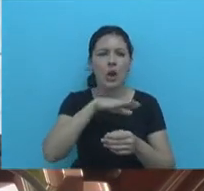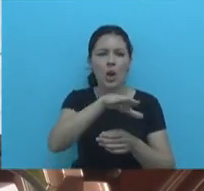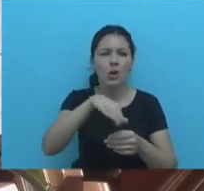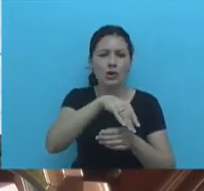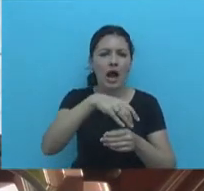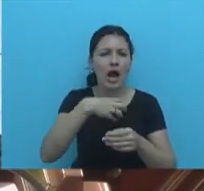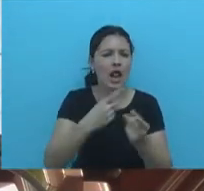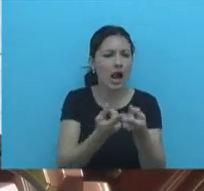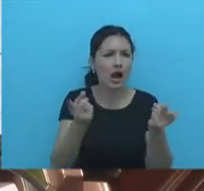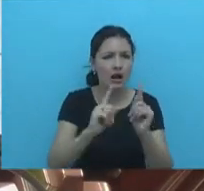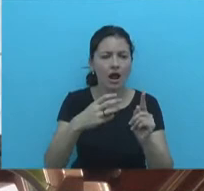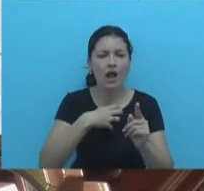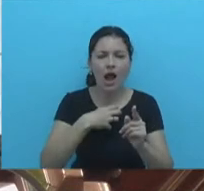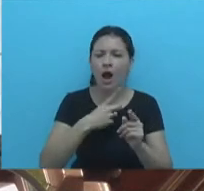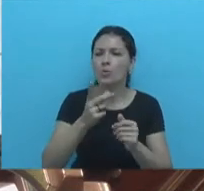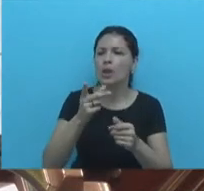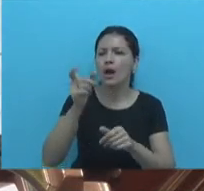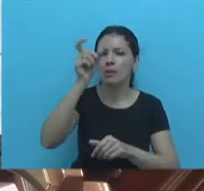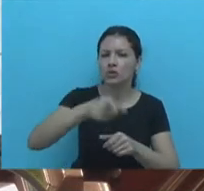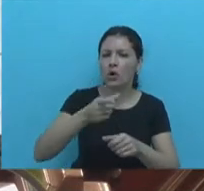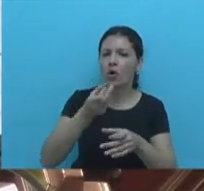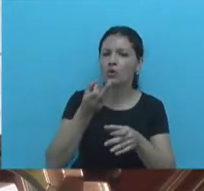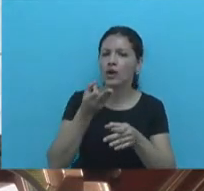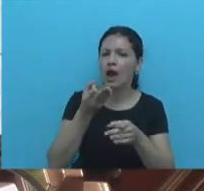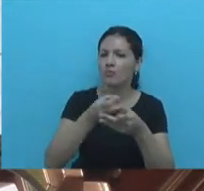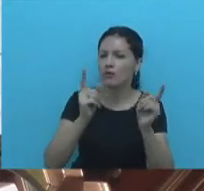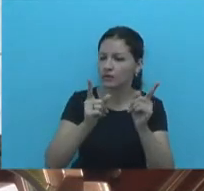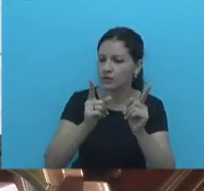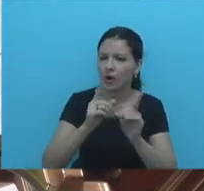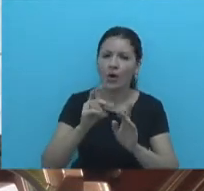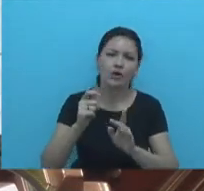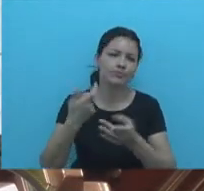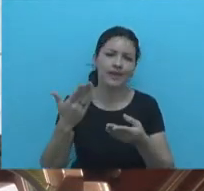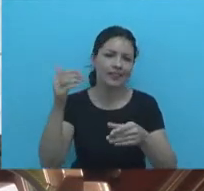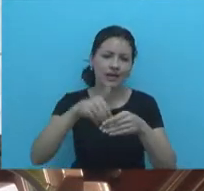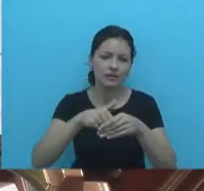lugar, o quién va a dirigir. Dentro de la escuela es más fácil, pero es obligatorio.